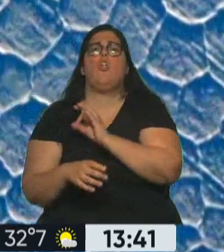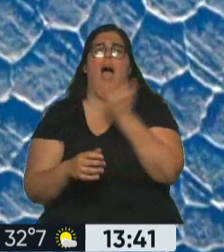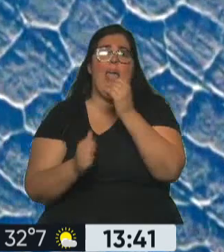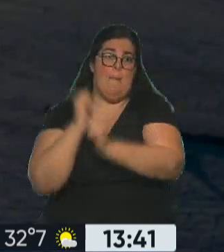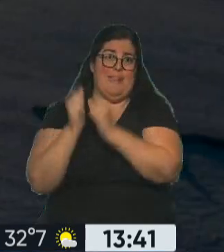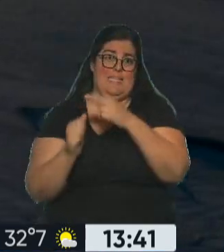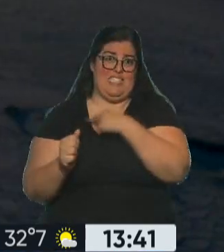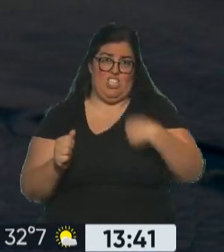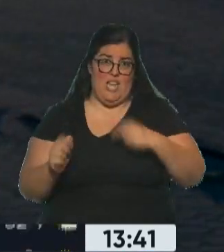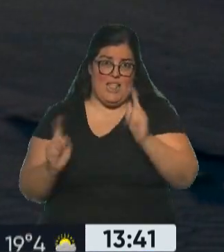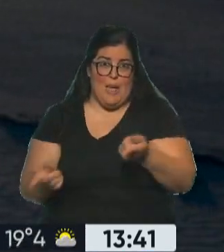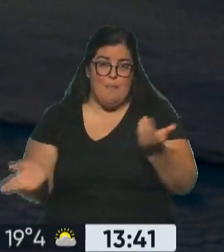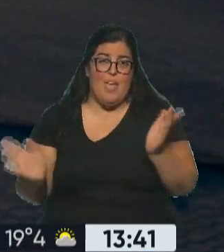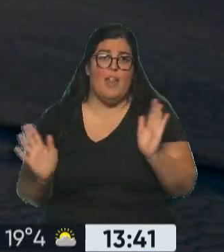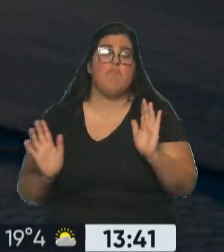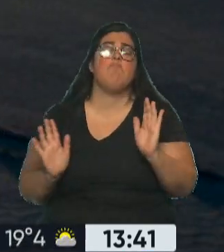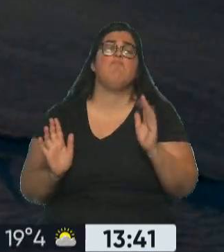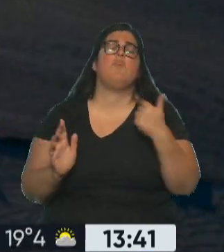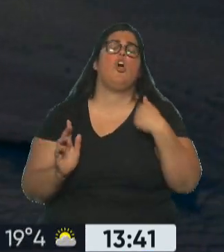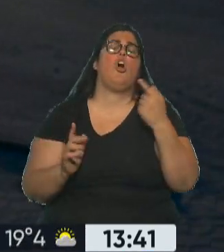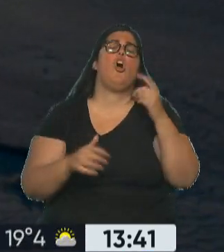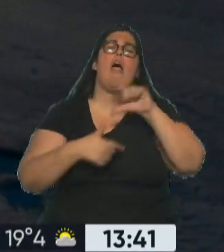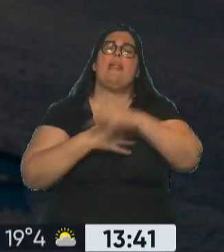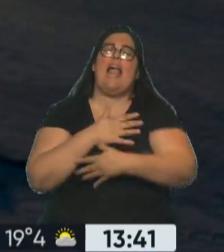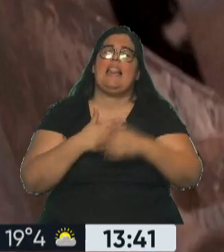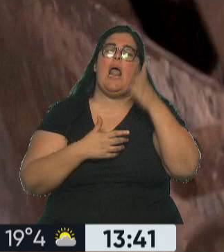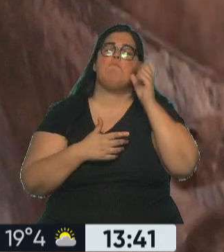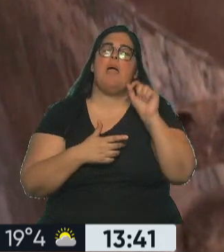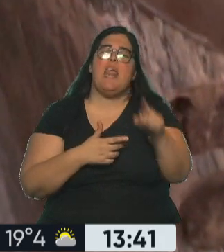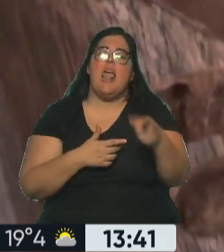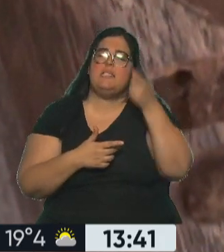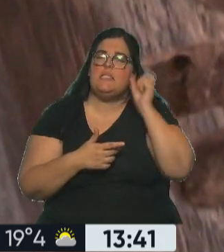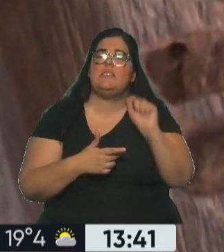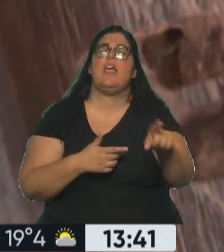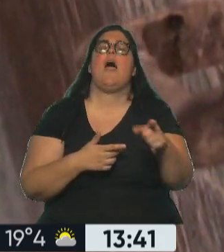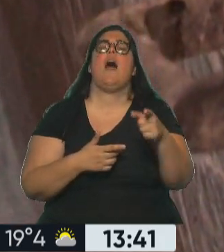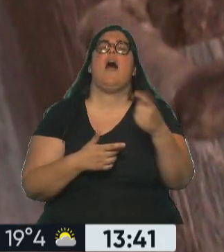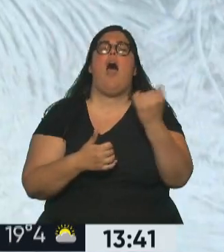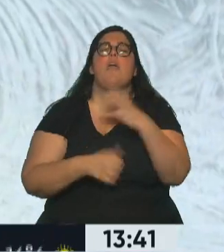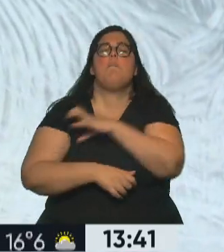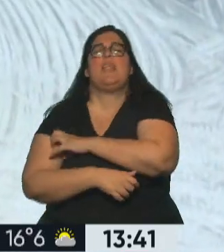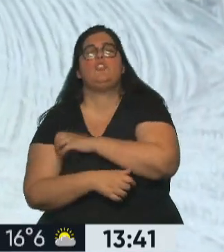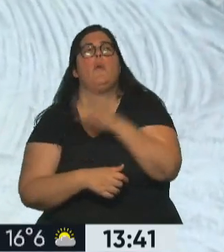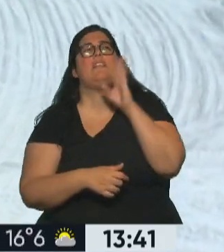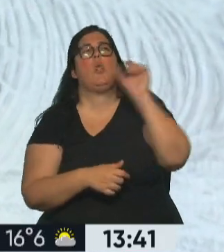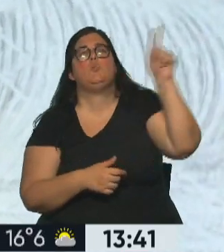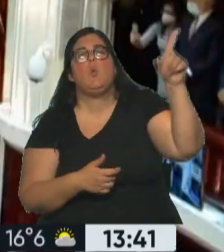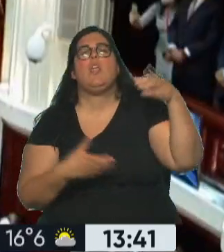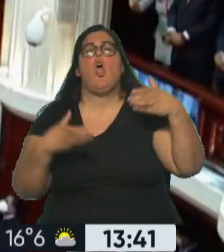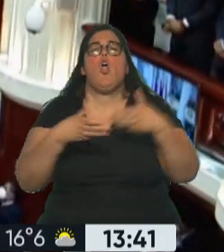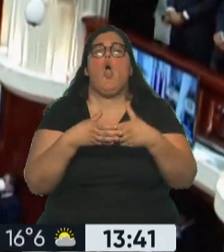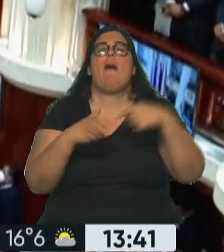Pero teniendo en cuenta la experiencia de América Latina, ¿qué presión hay de parte de Estados Unidos, del Comando Sur,